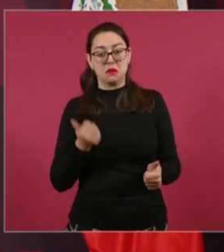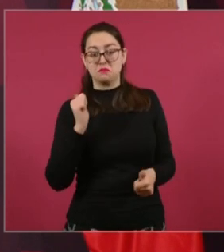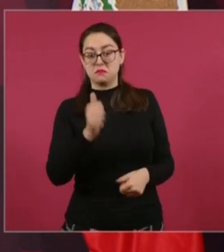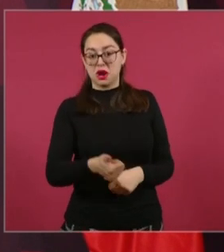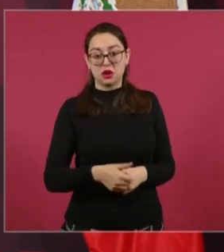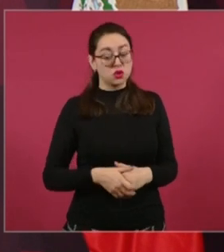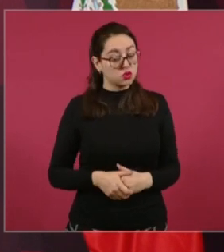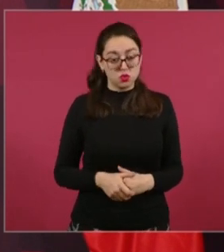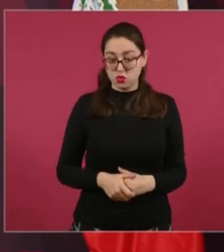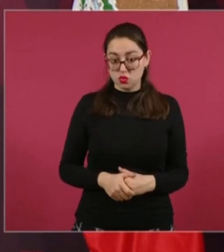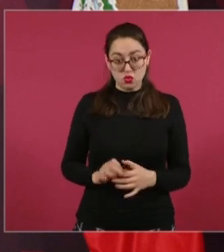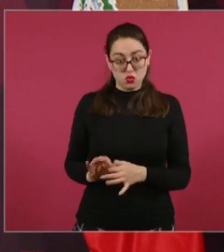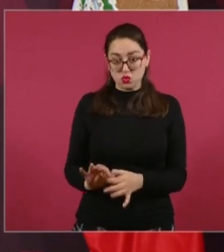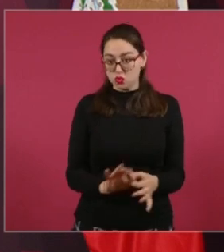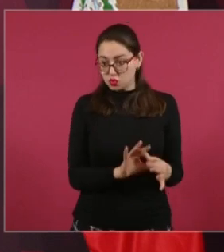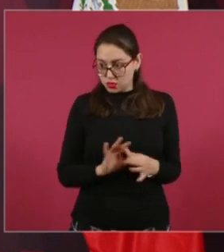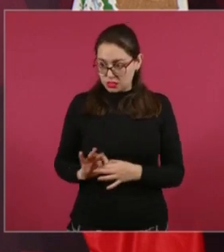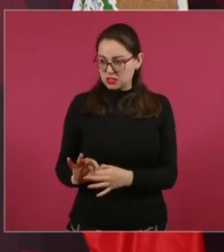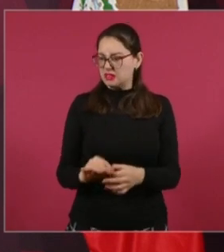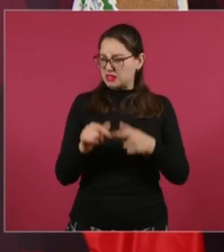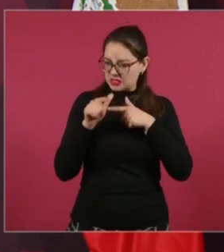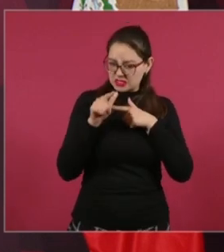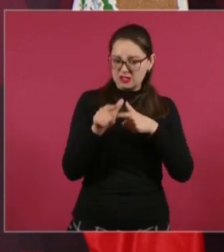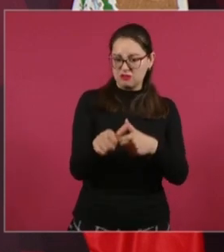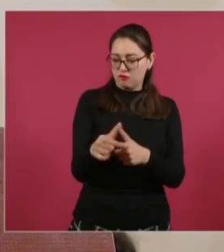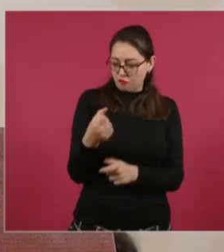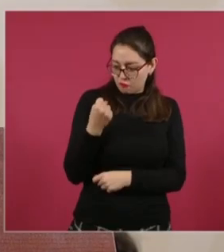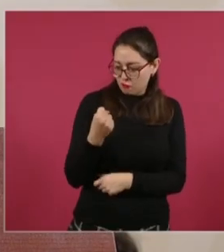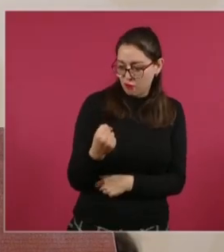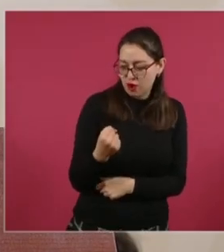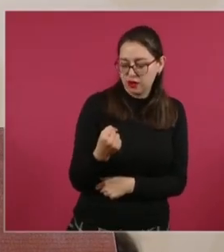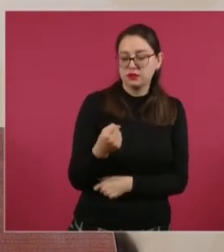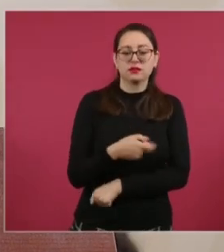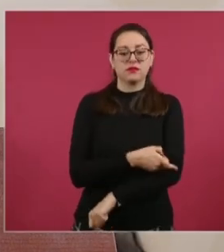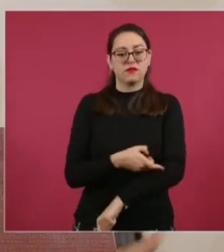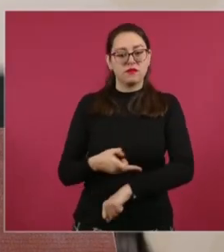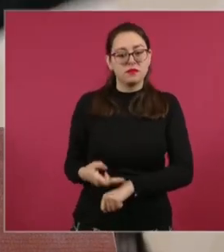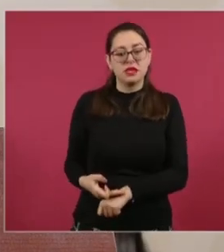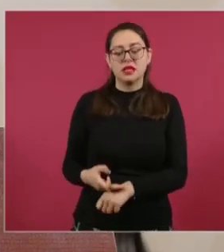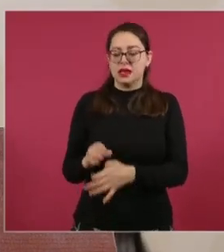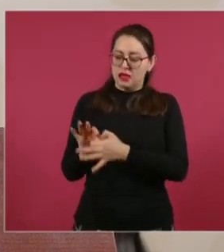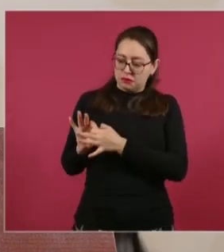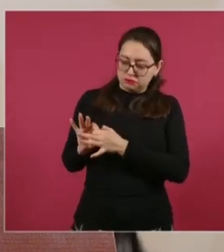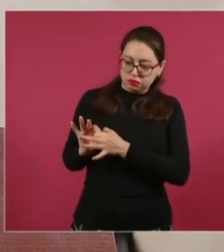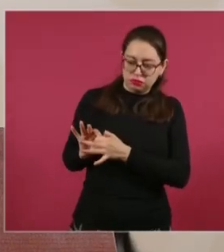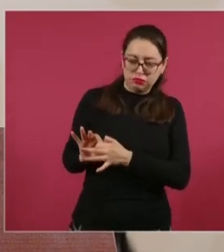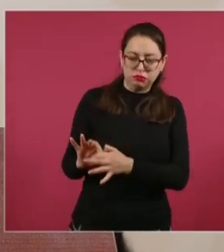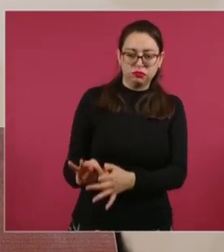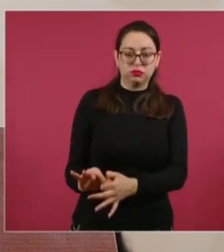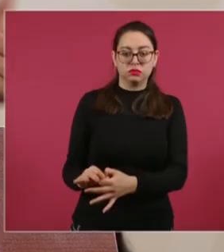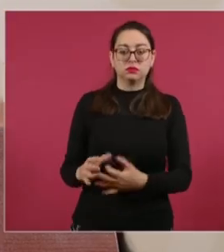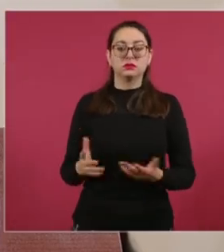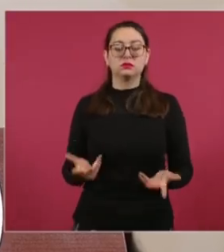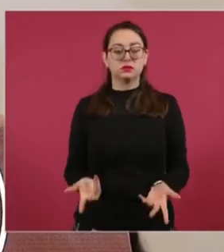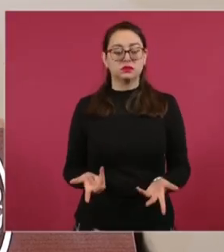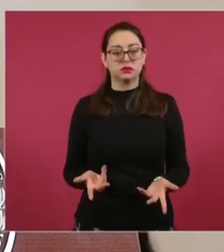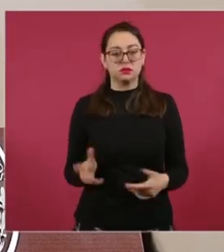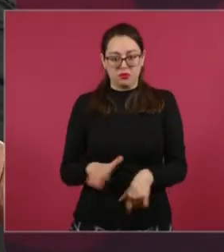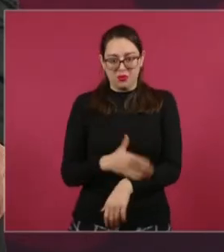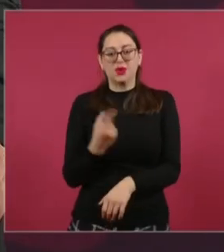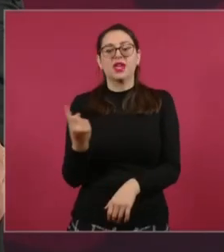Y cómo no han podido corromper a todos,